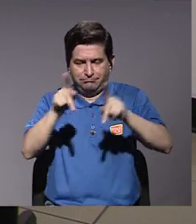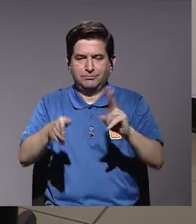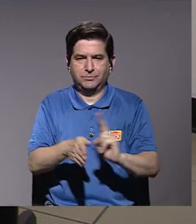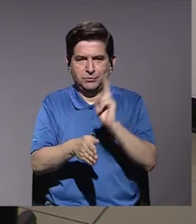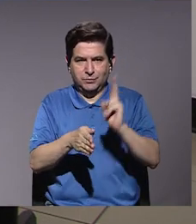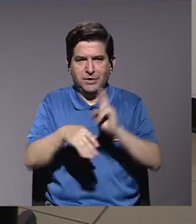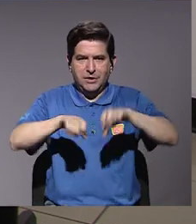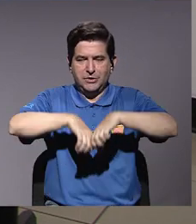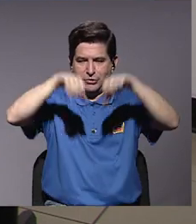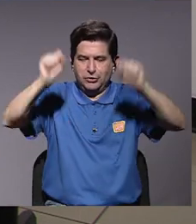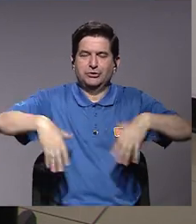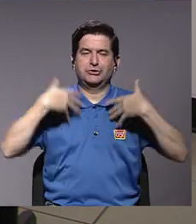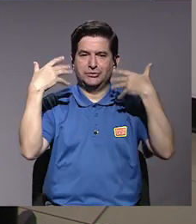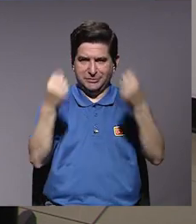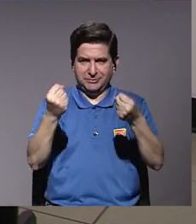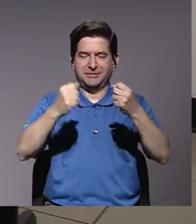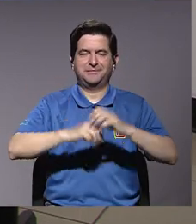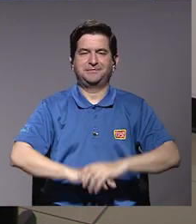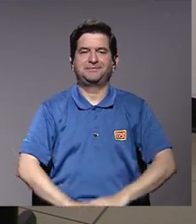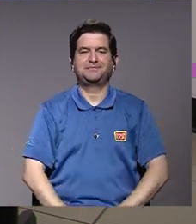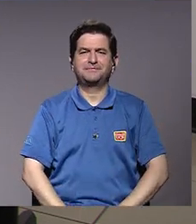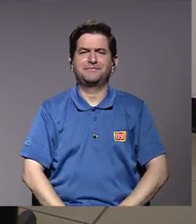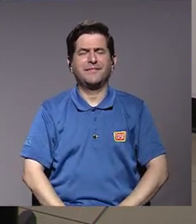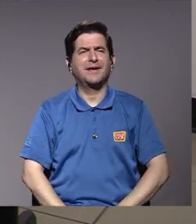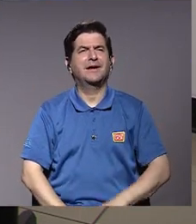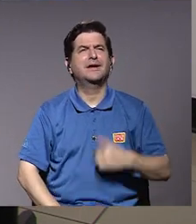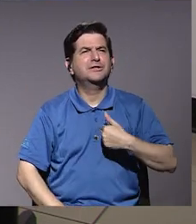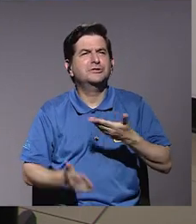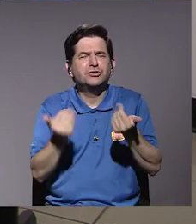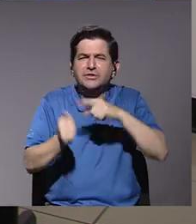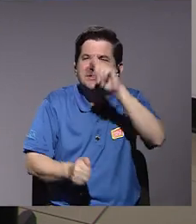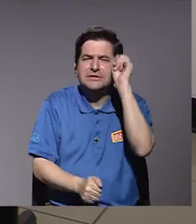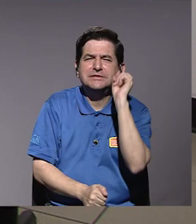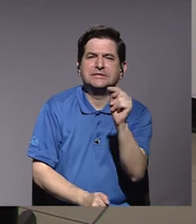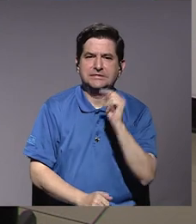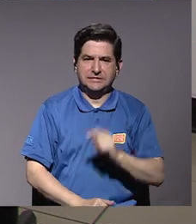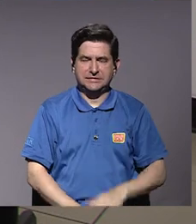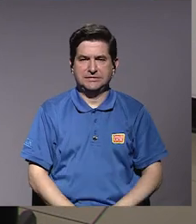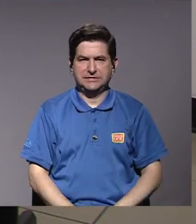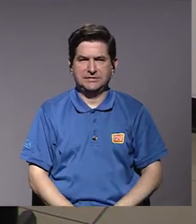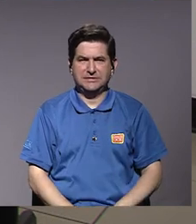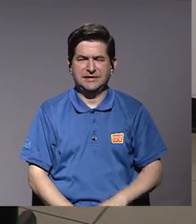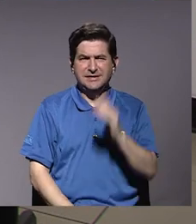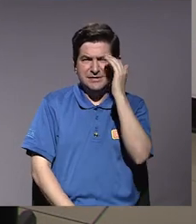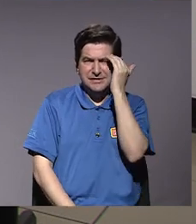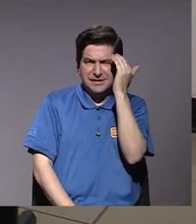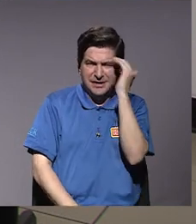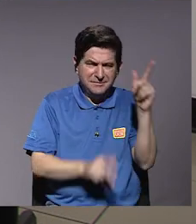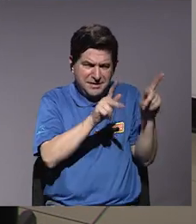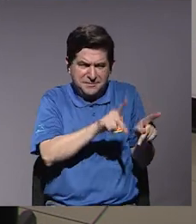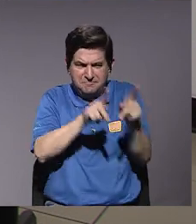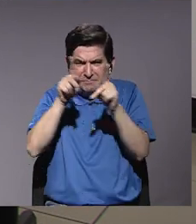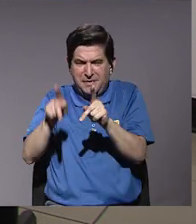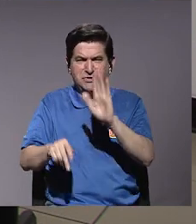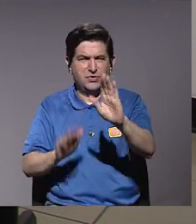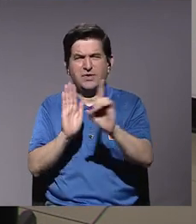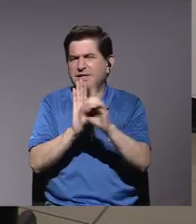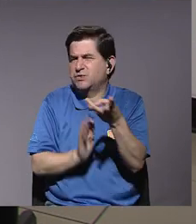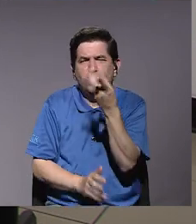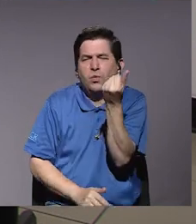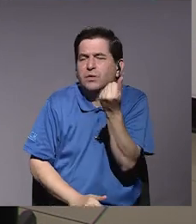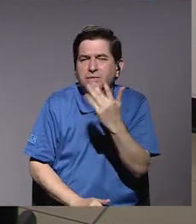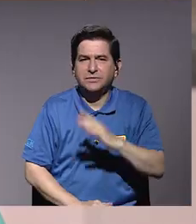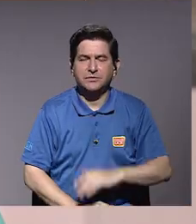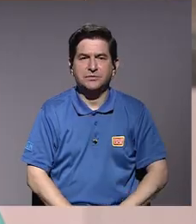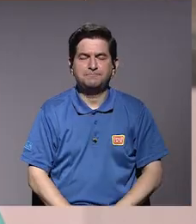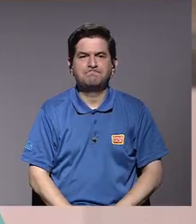las personas usuarias de los sistemas de salud. Quería justo preguntarle, digamos, ¿qué tanto conocen las personas acerca de sus